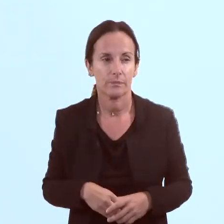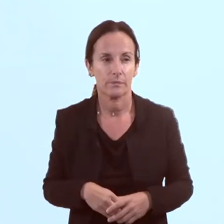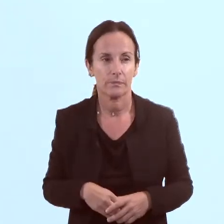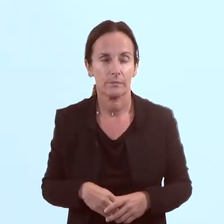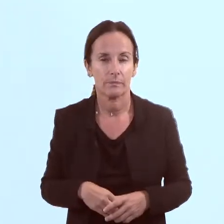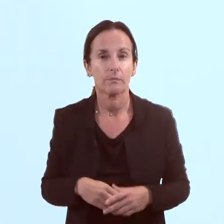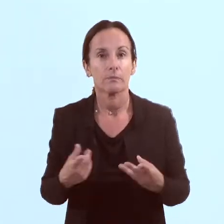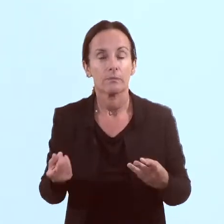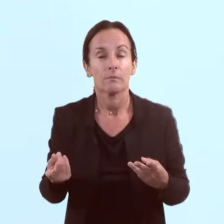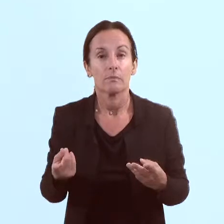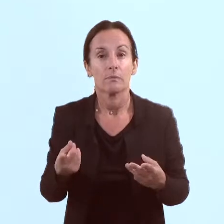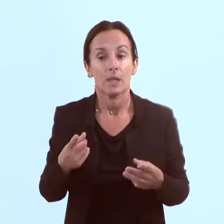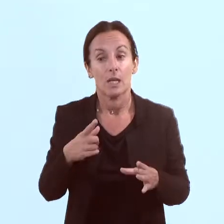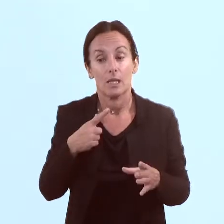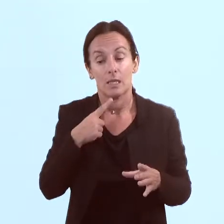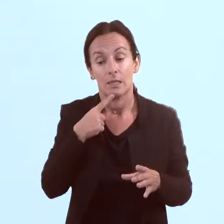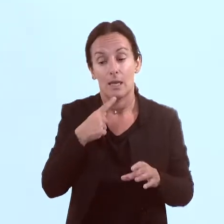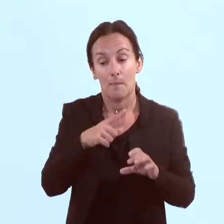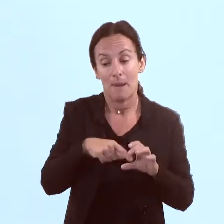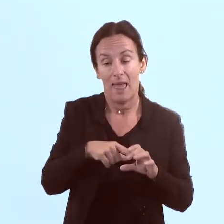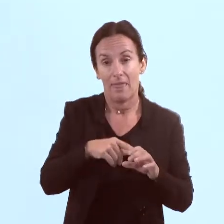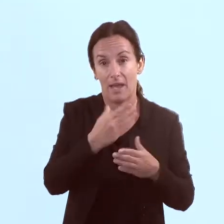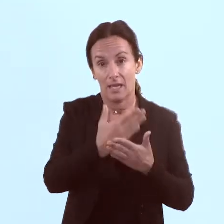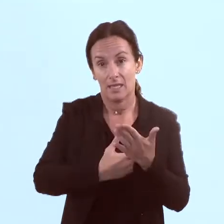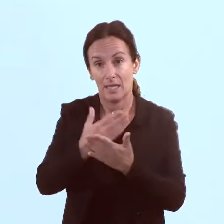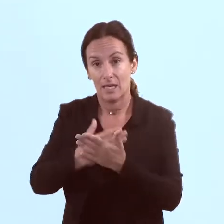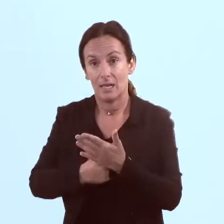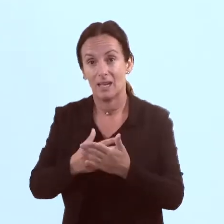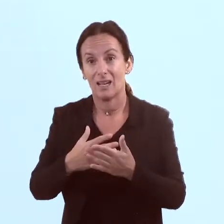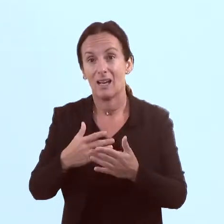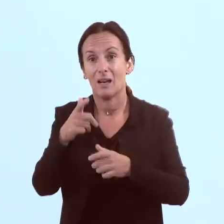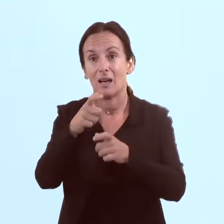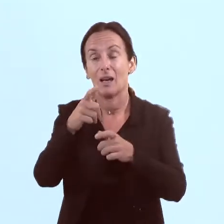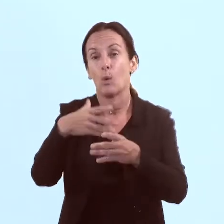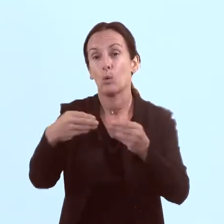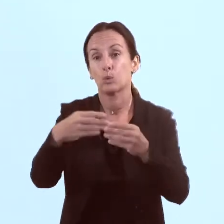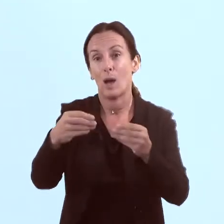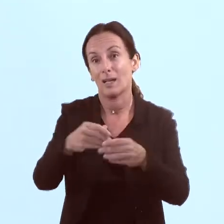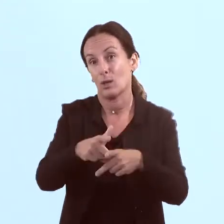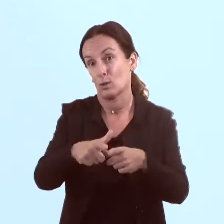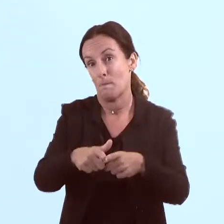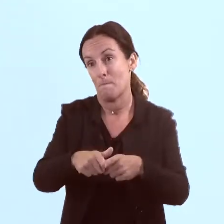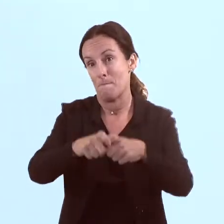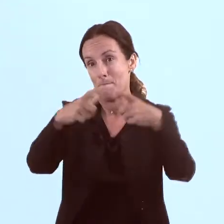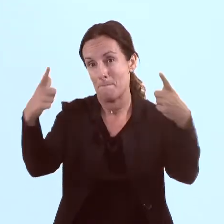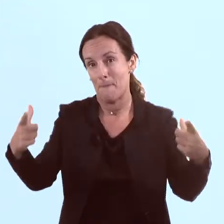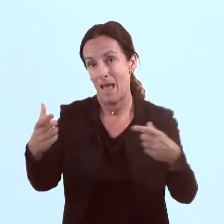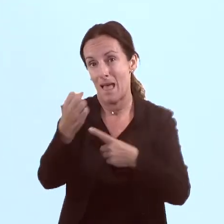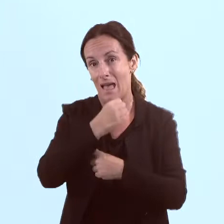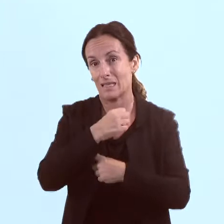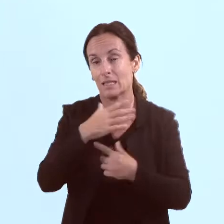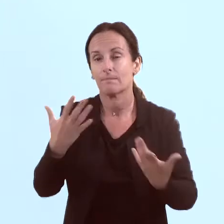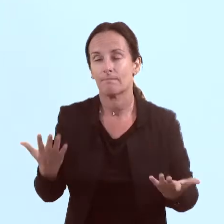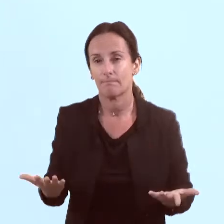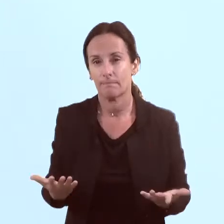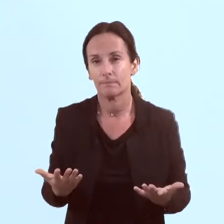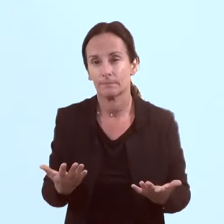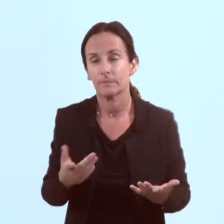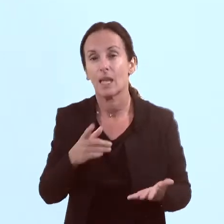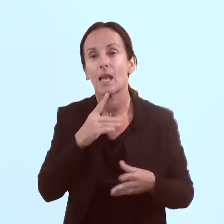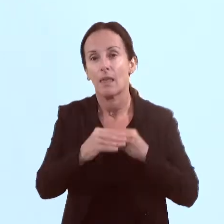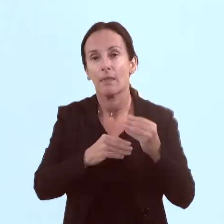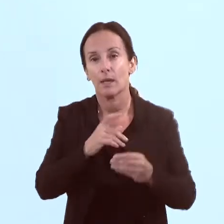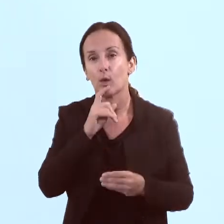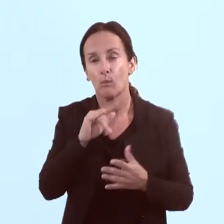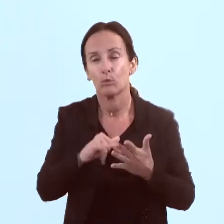más personas de las plazas que en este momento podemos ofrecer y también como consecuencia de la evaluación que vamos a realizar, lo que